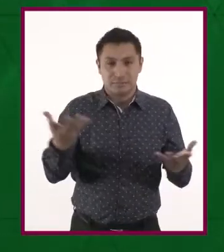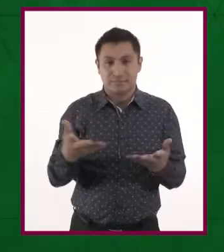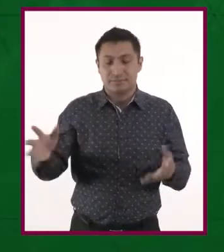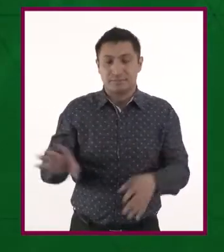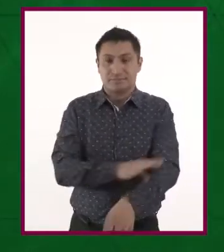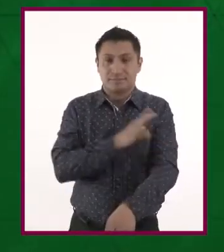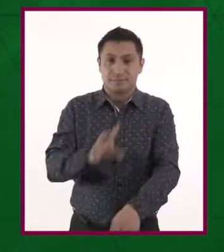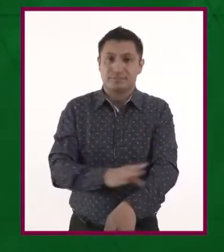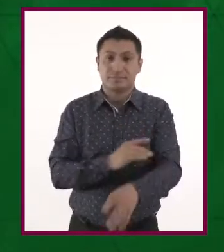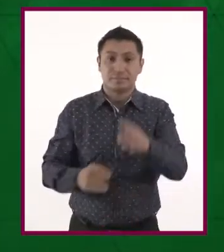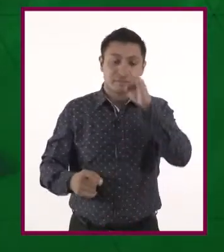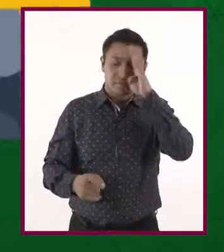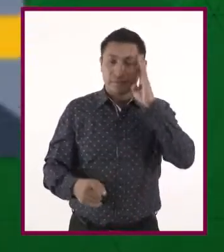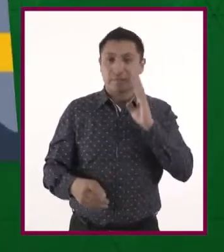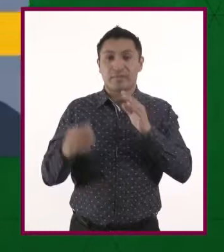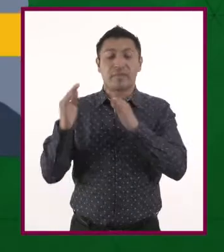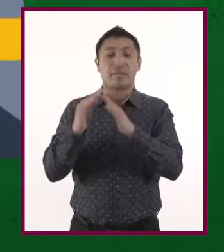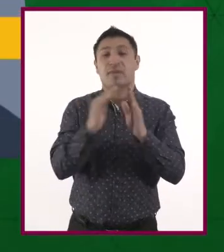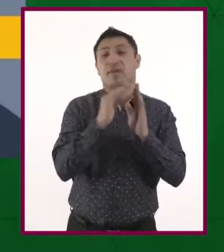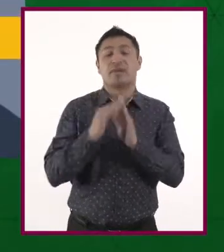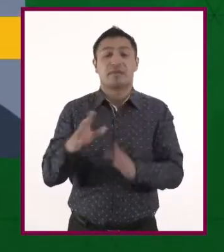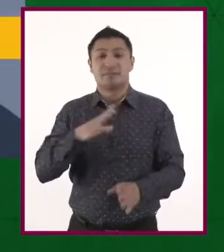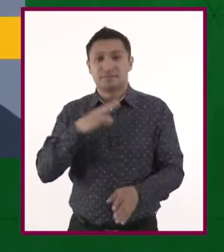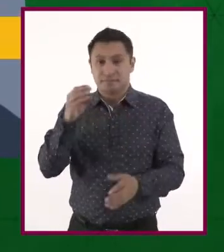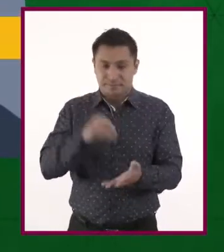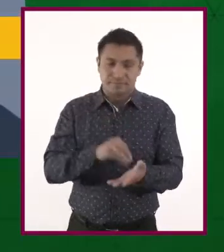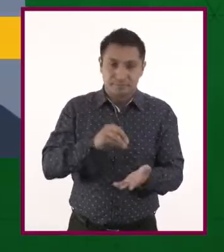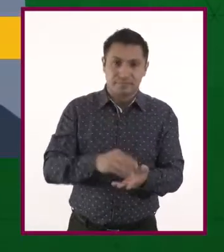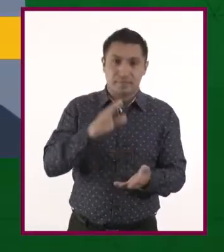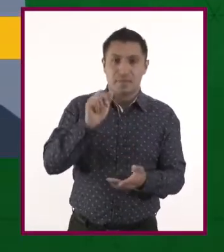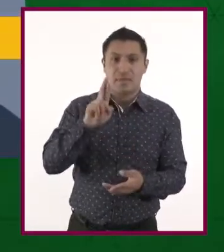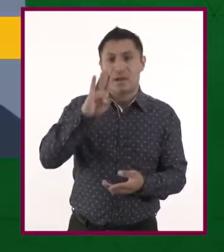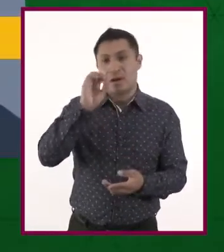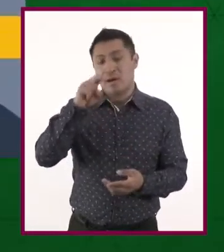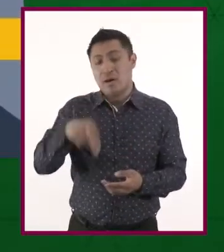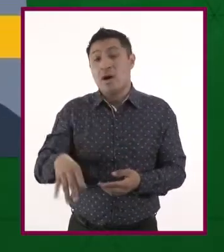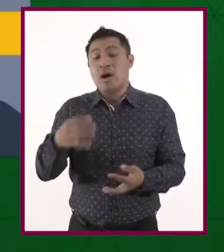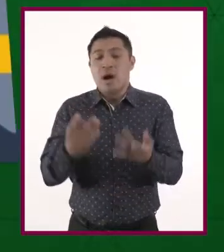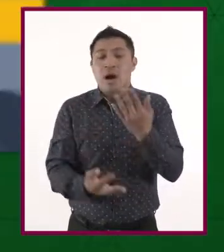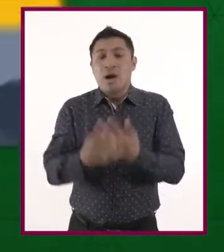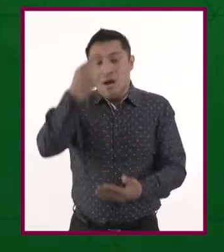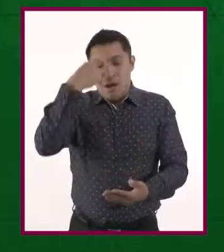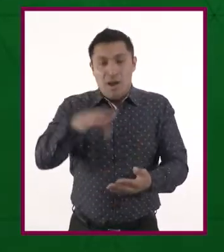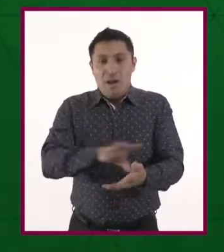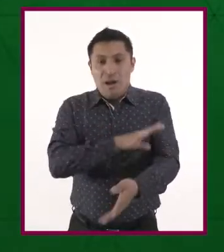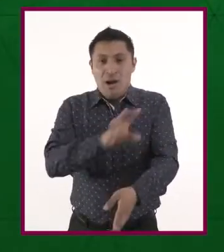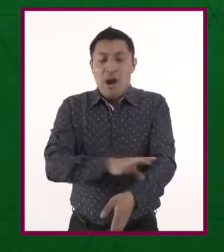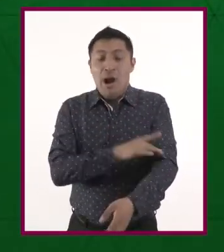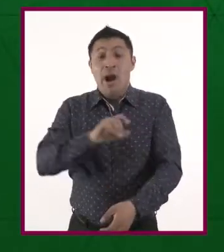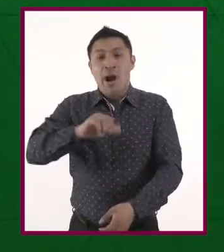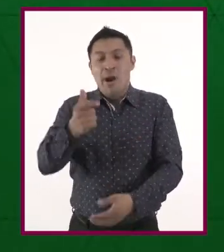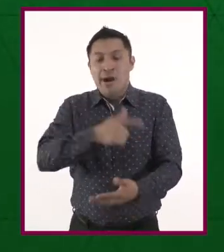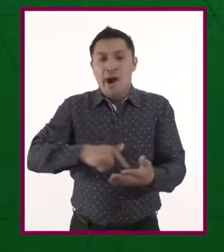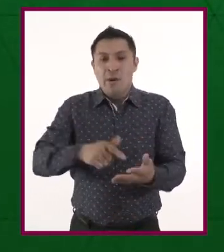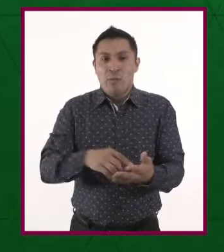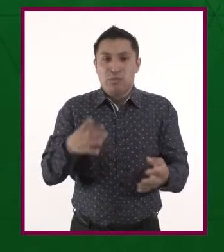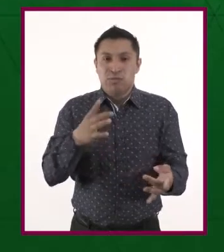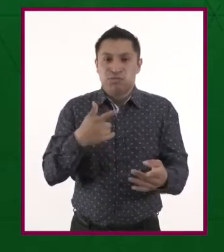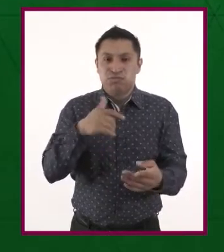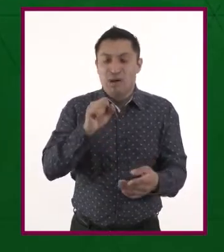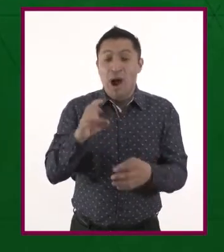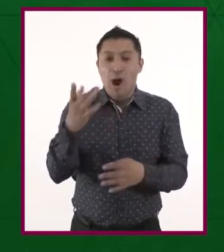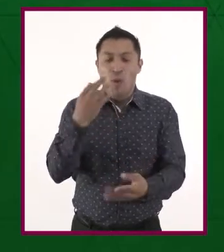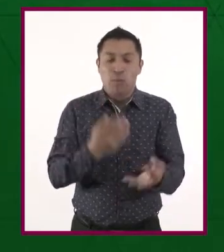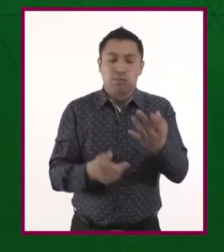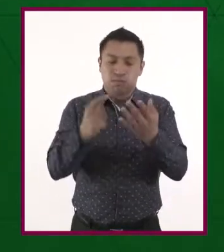electricidad. En muchos lugares aún queman carbón para generar electricidad. En otros, la quema de gas genera toneladas